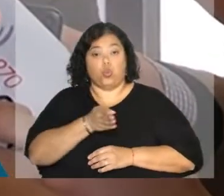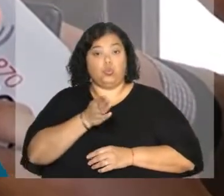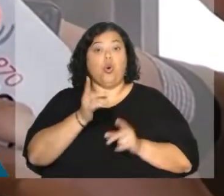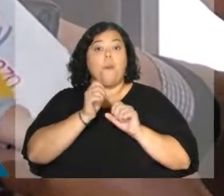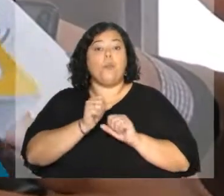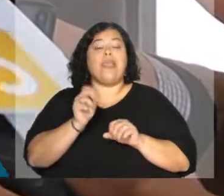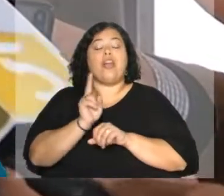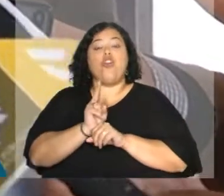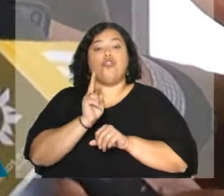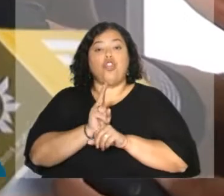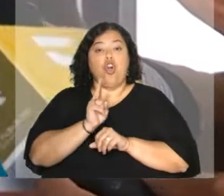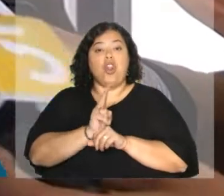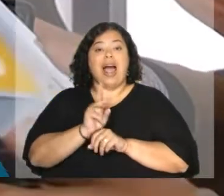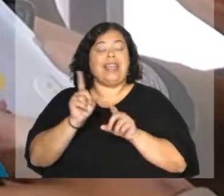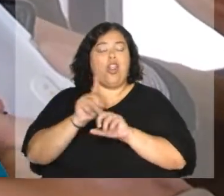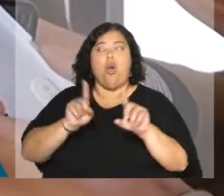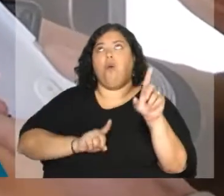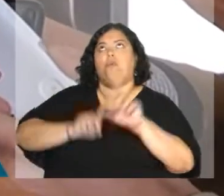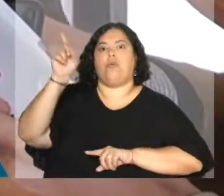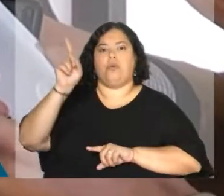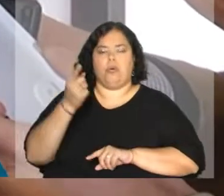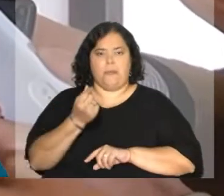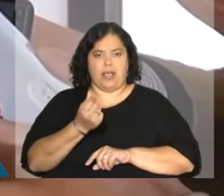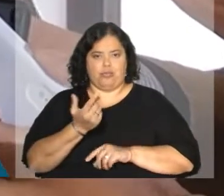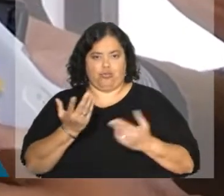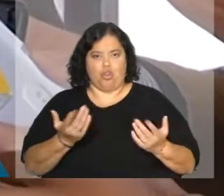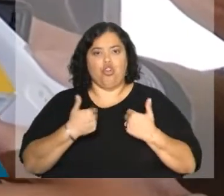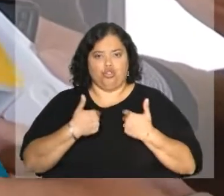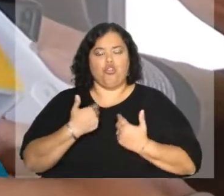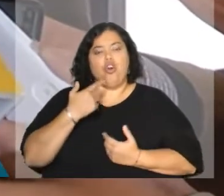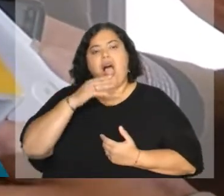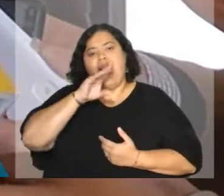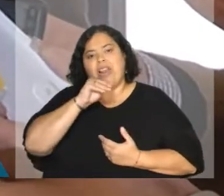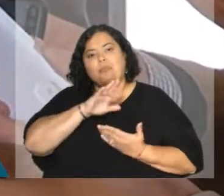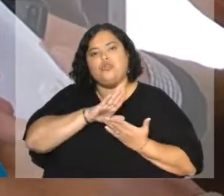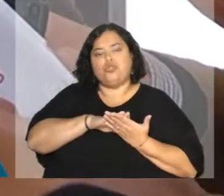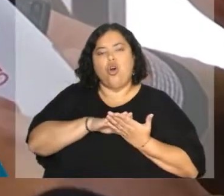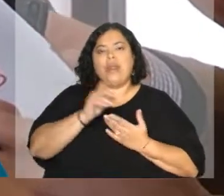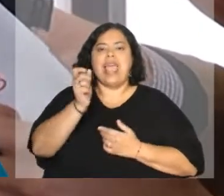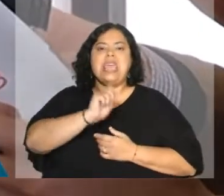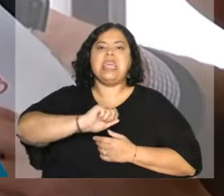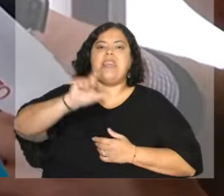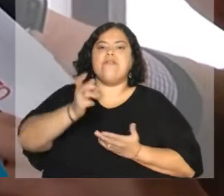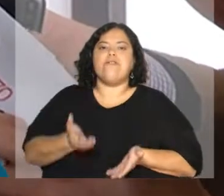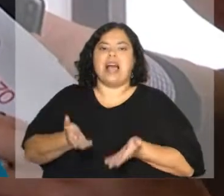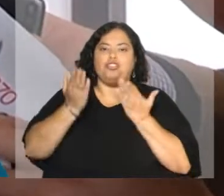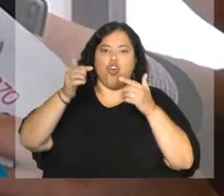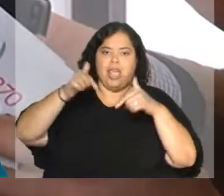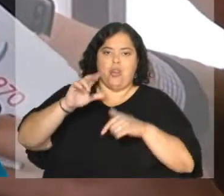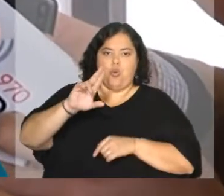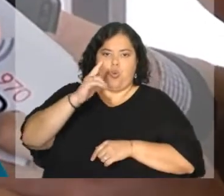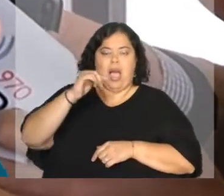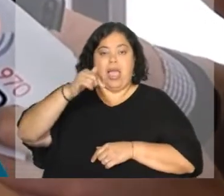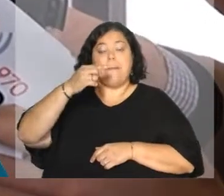de controlar que no se disparen los precios. Nosotros hablamos siempre de una inflación que hay a nivel nacional, pero